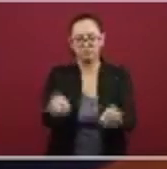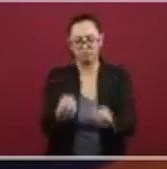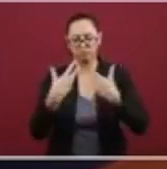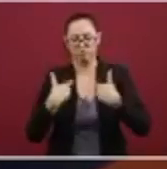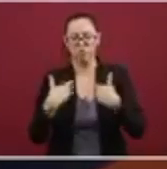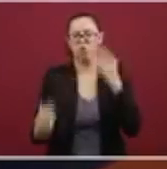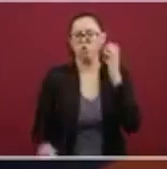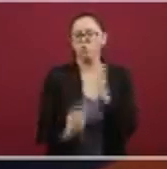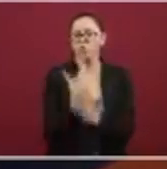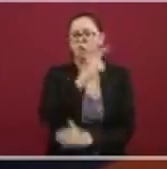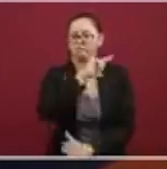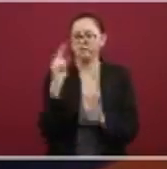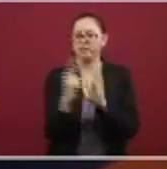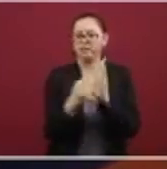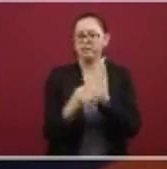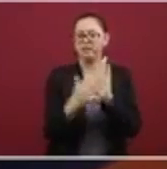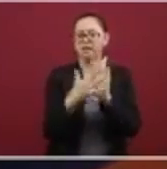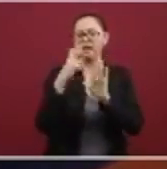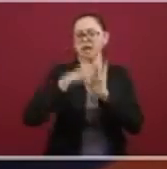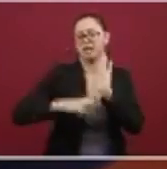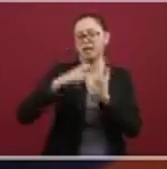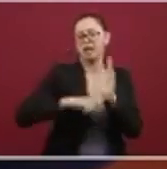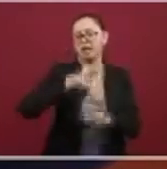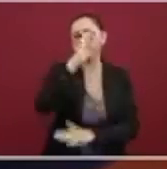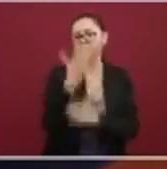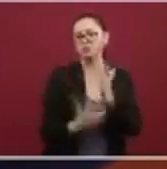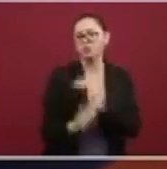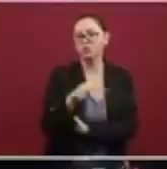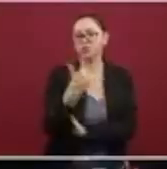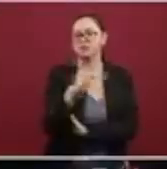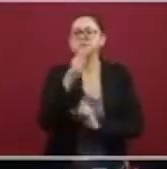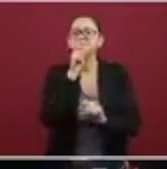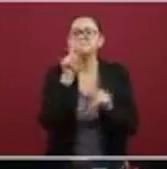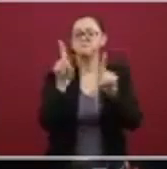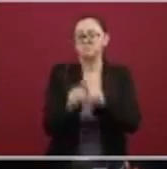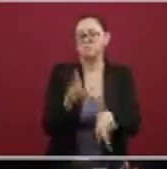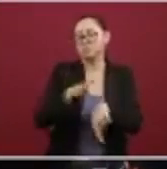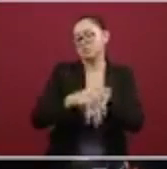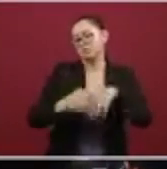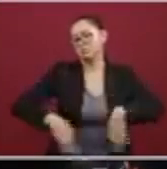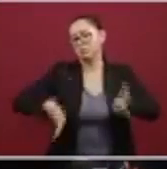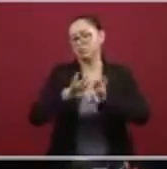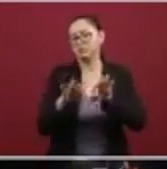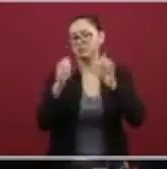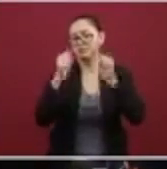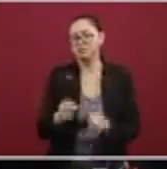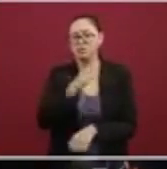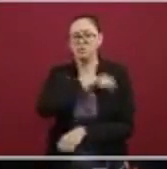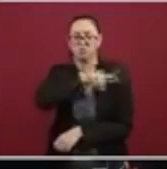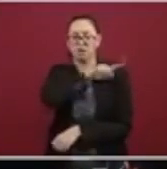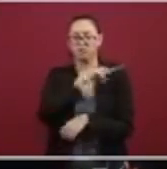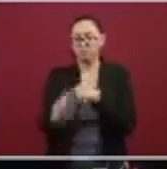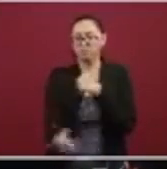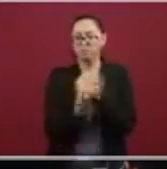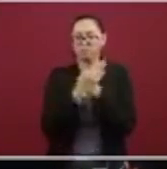nueva reforma al capítulo 13 y principalmente con la seguridad social. Muchas gracias.